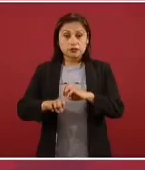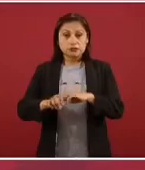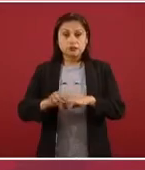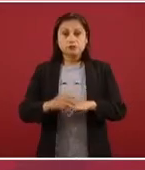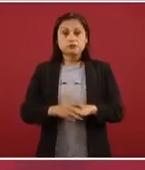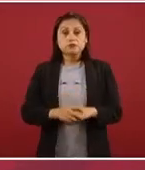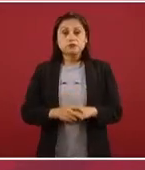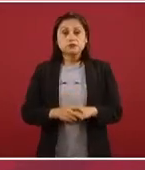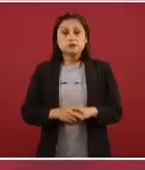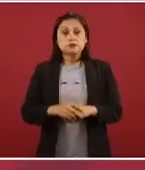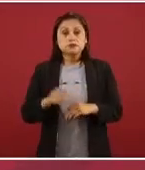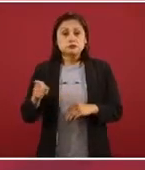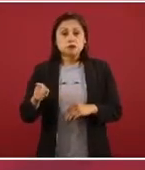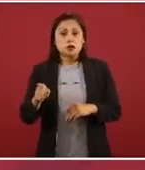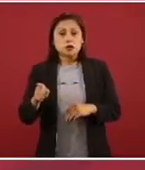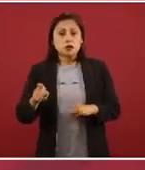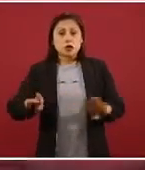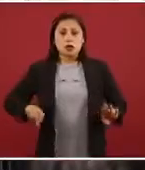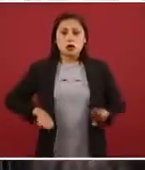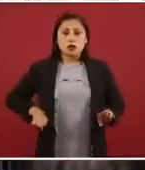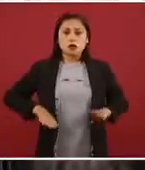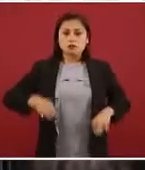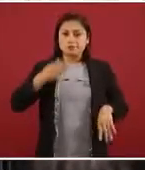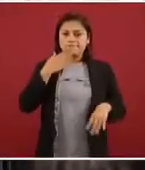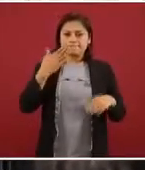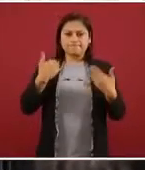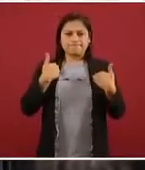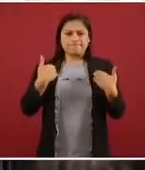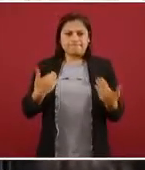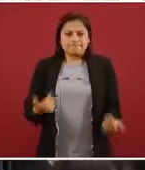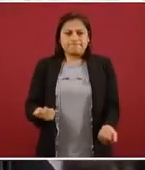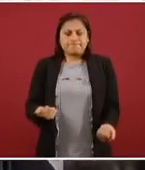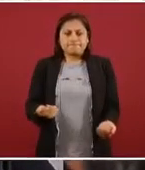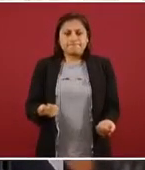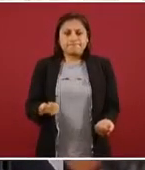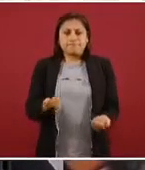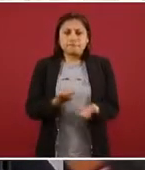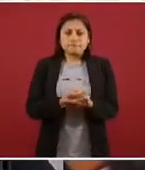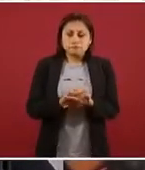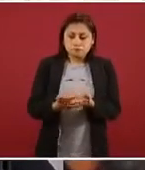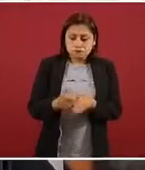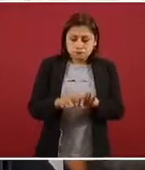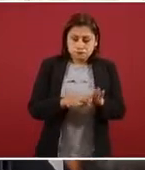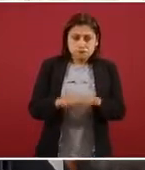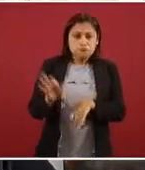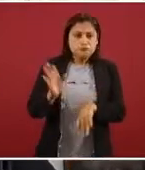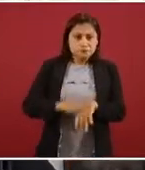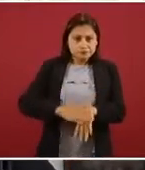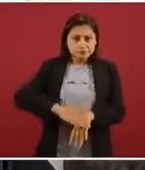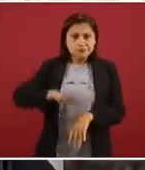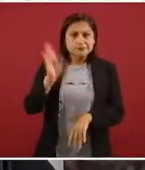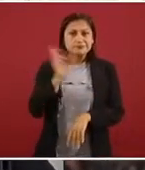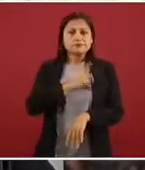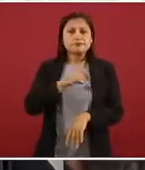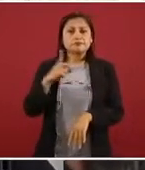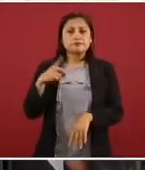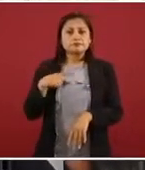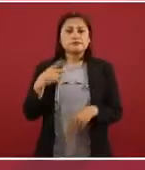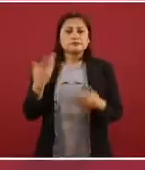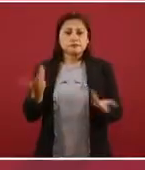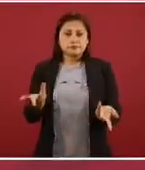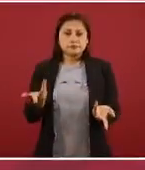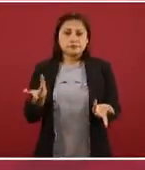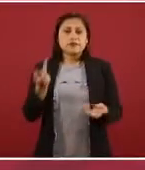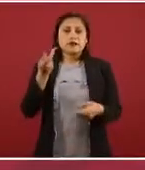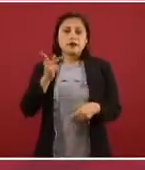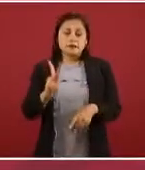que está dispuesto y consciente de que aumenten los salarios. Hay que ver la proporción,